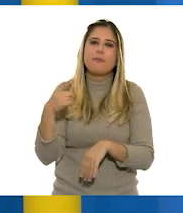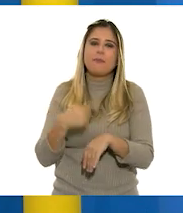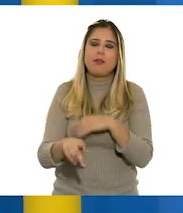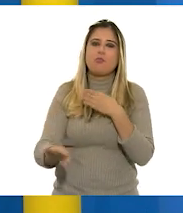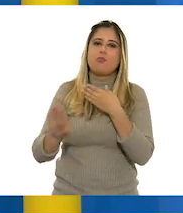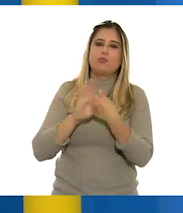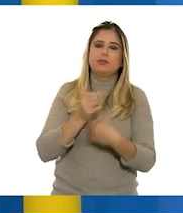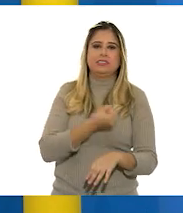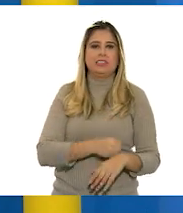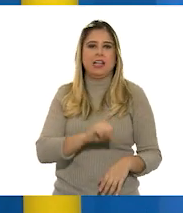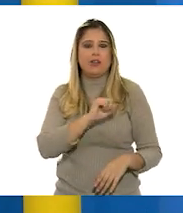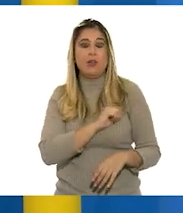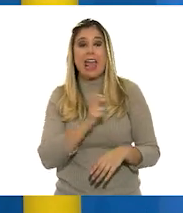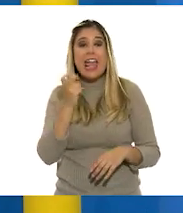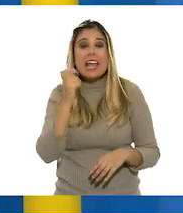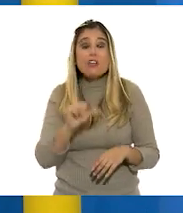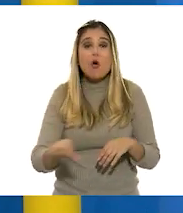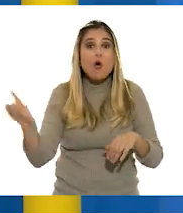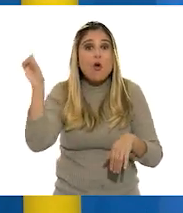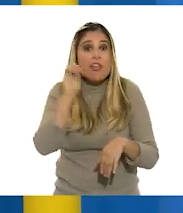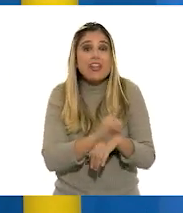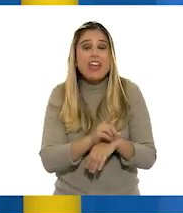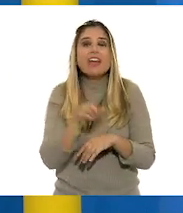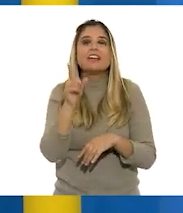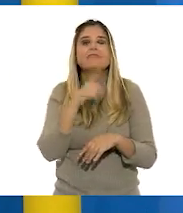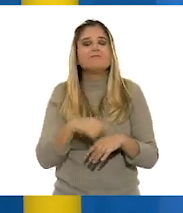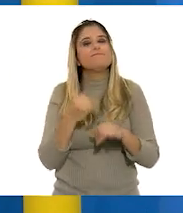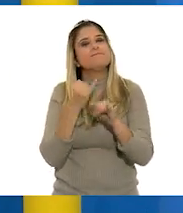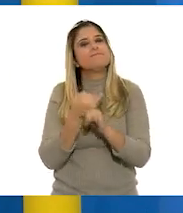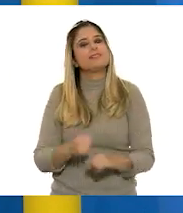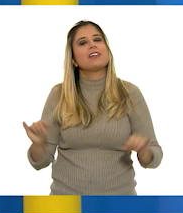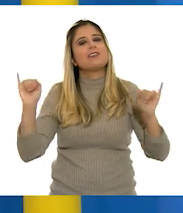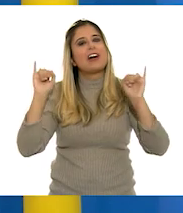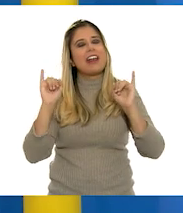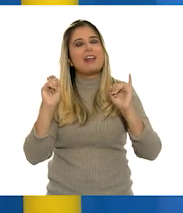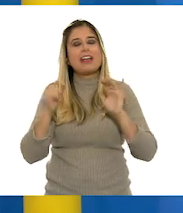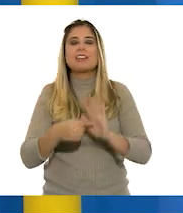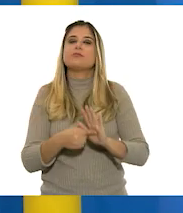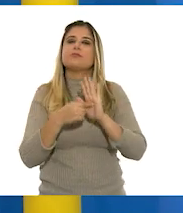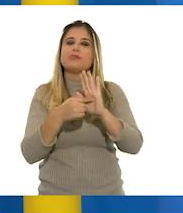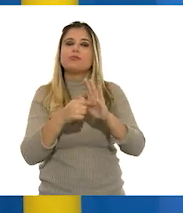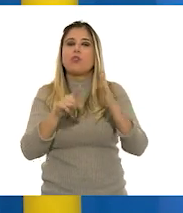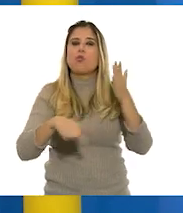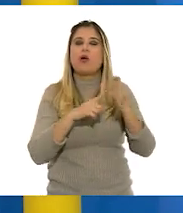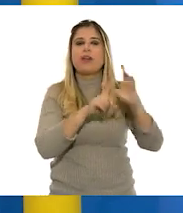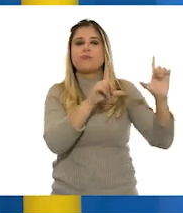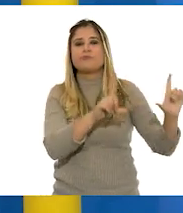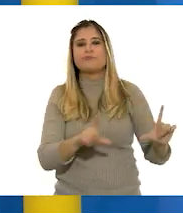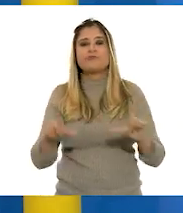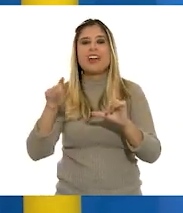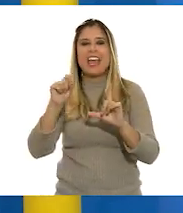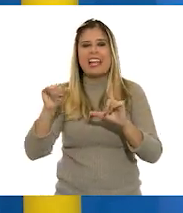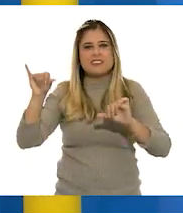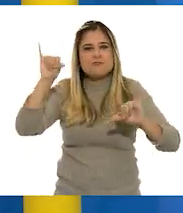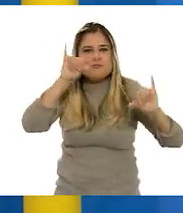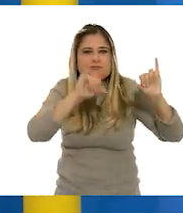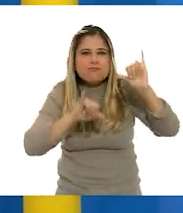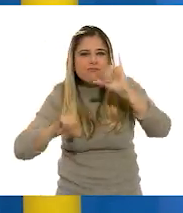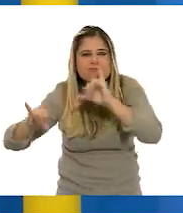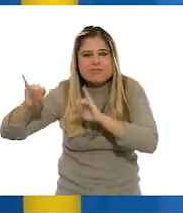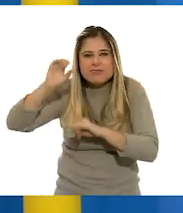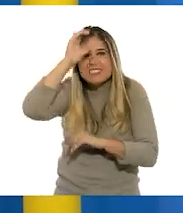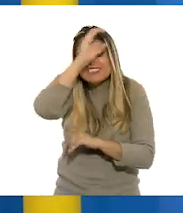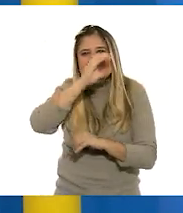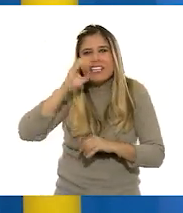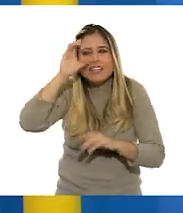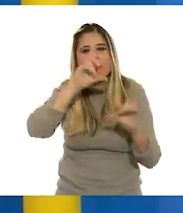salud. Es por ello que el día de hoy inauguraremos un espacio virtual que será nuestro laboratorio científico en